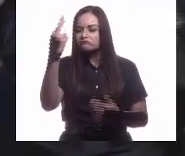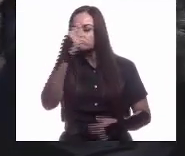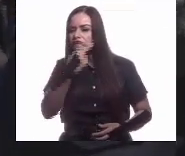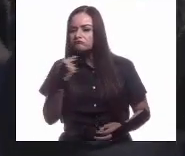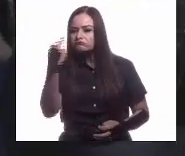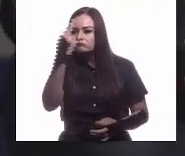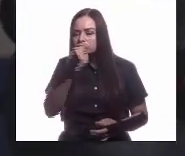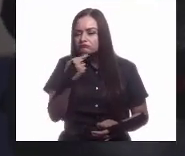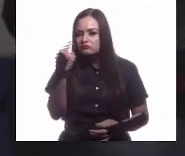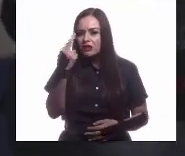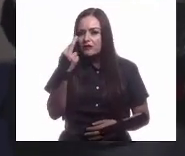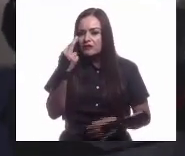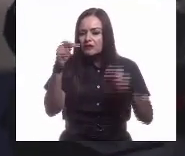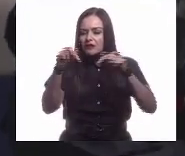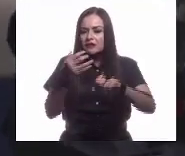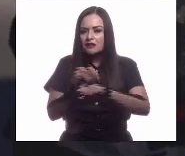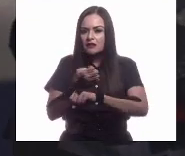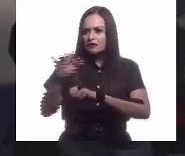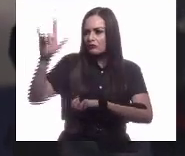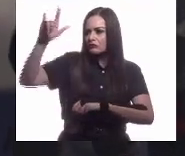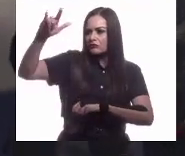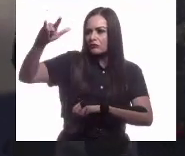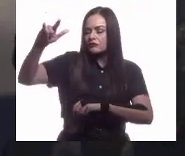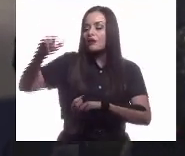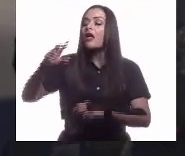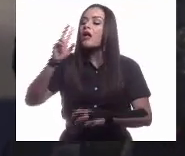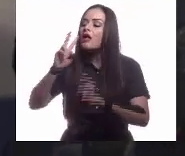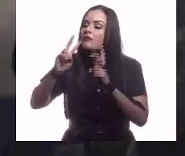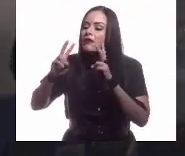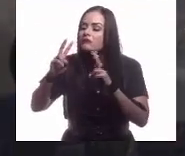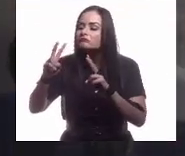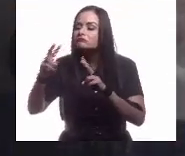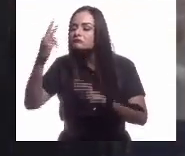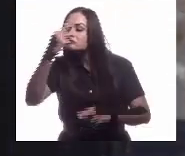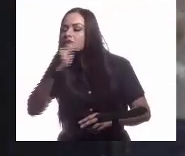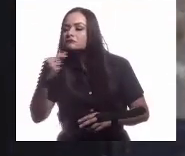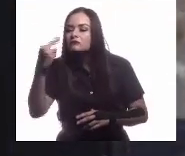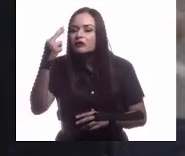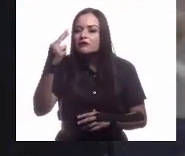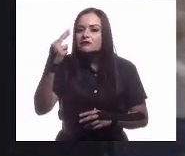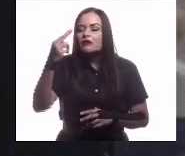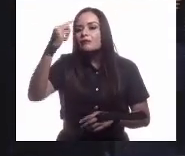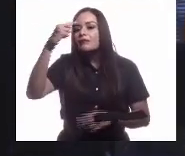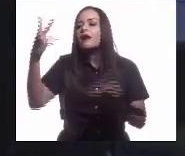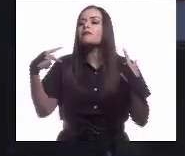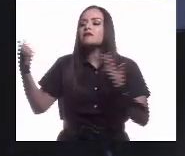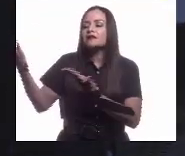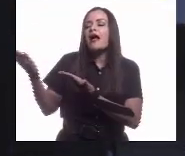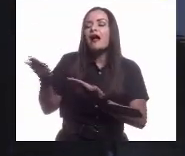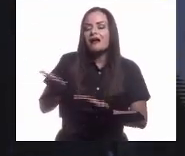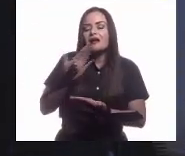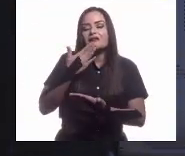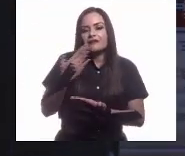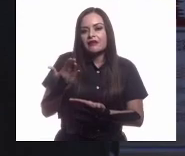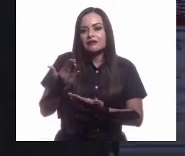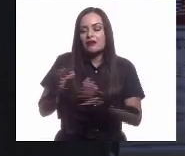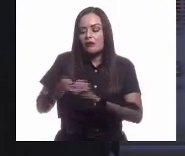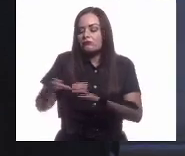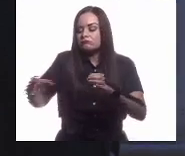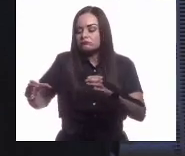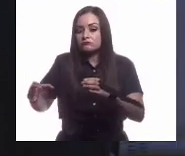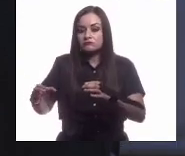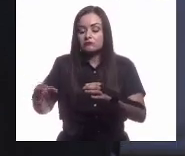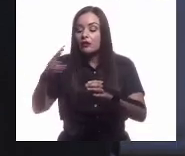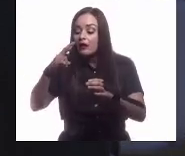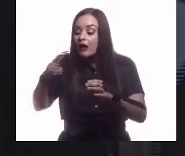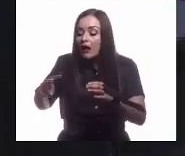de acceso al Estado, aéreos, terrestres y marítimos. Con el trabajo especializado y profesional de criminólogos,